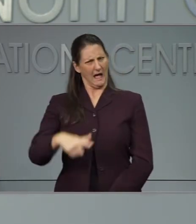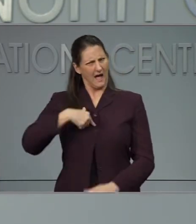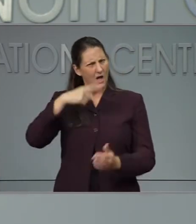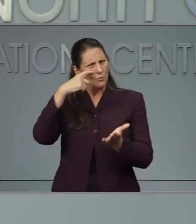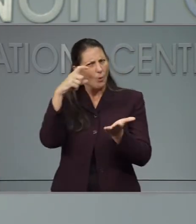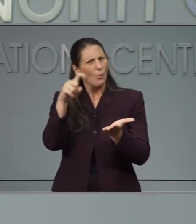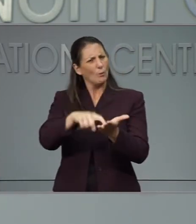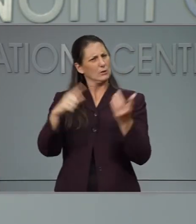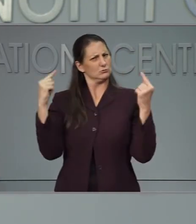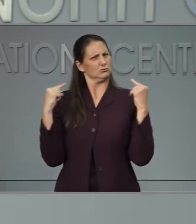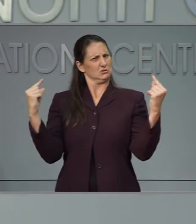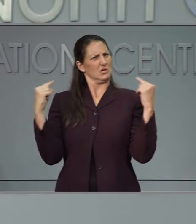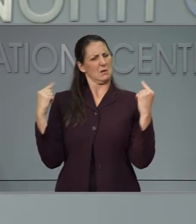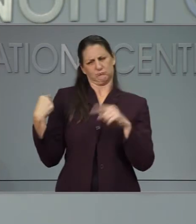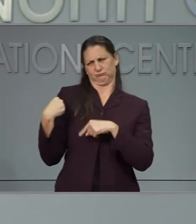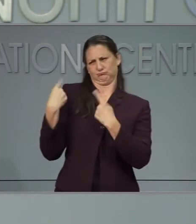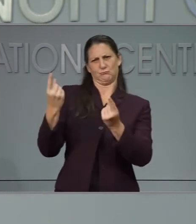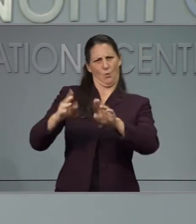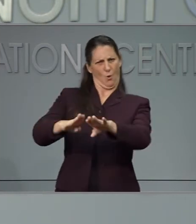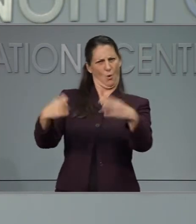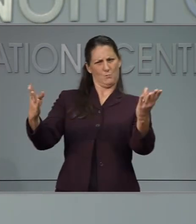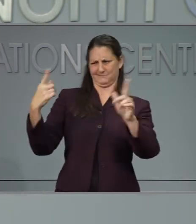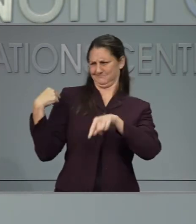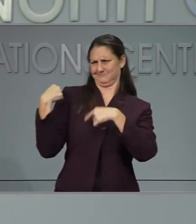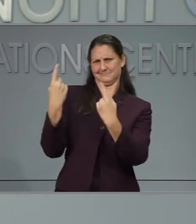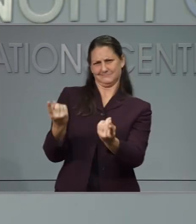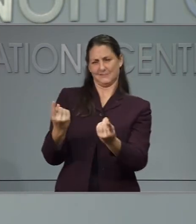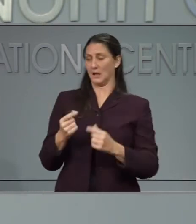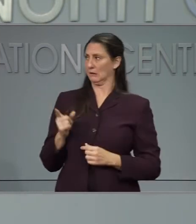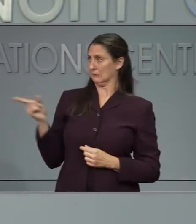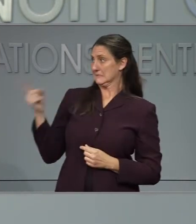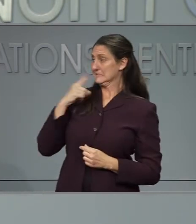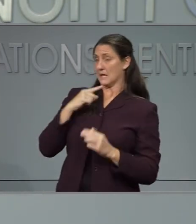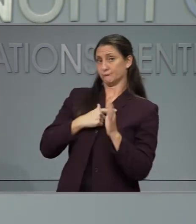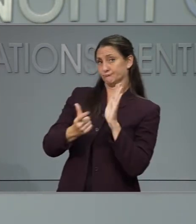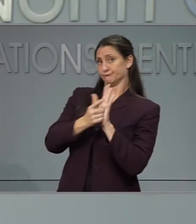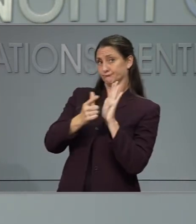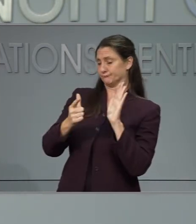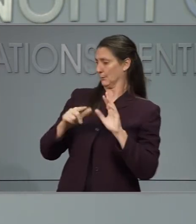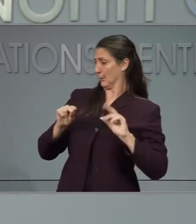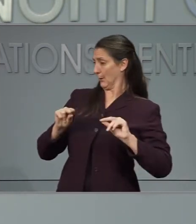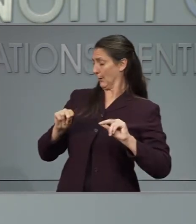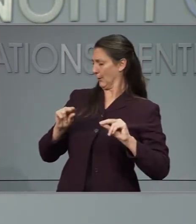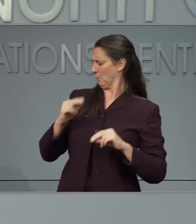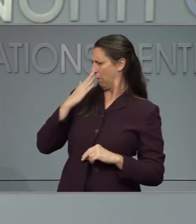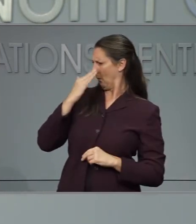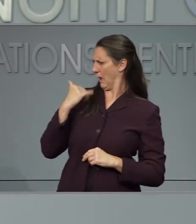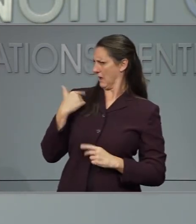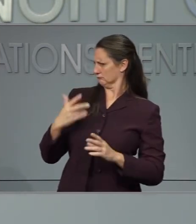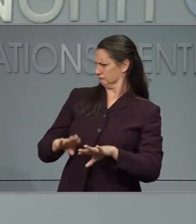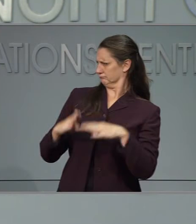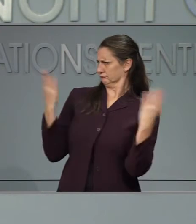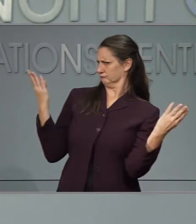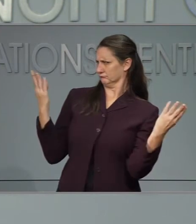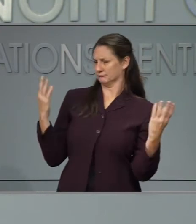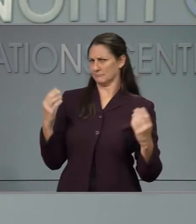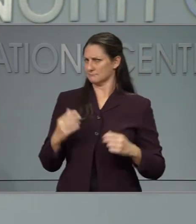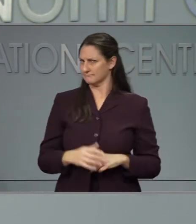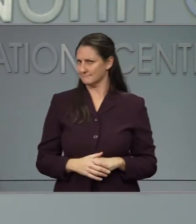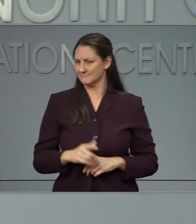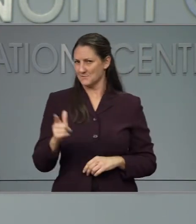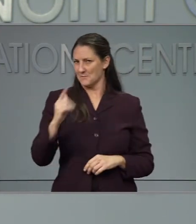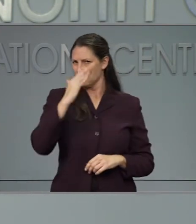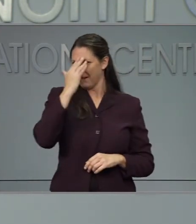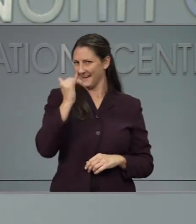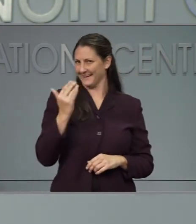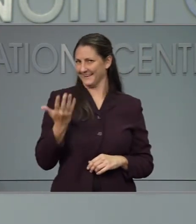varios gimnasios han abierto a pesar de la orden. ¿Por qué no invertir más esfuerzos en